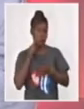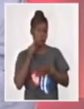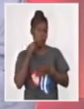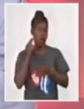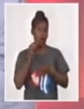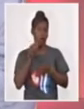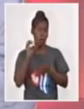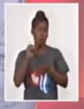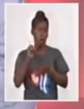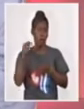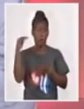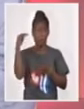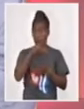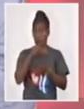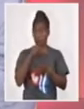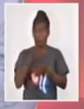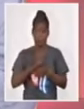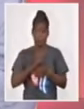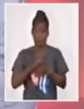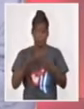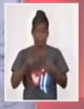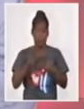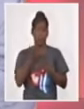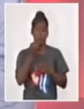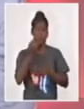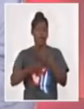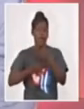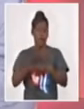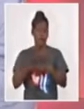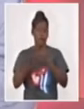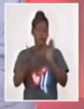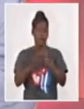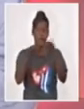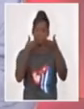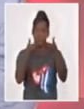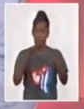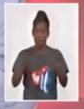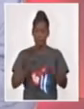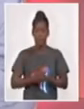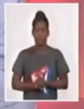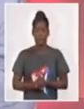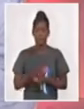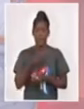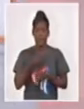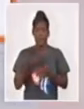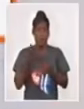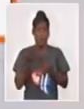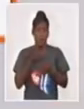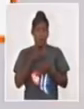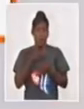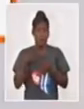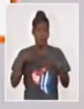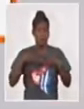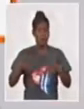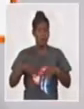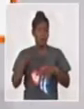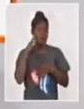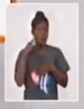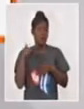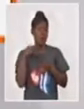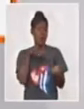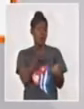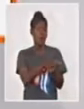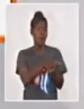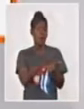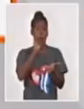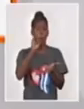sido aprobada. Como decíamos, los artículos a comercializar son de uso doméstico y personal, pueden ser usados o no y es una